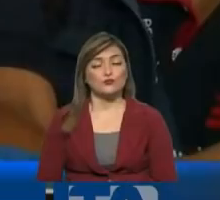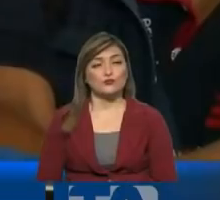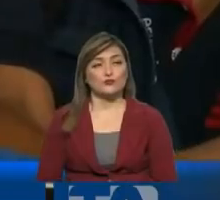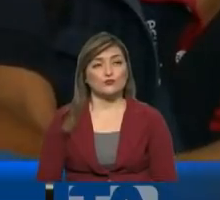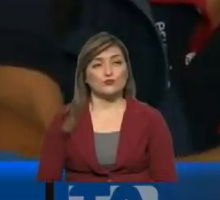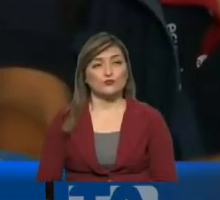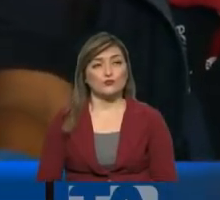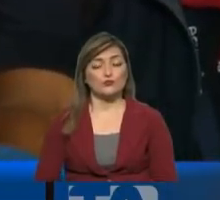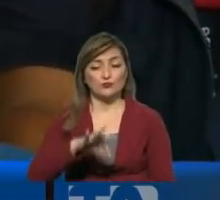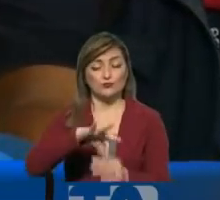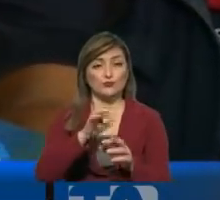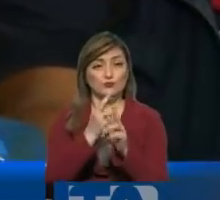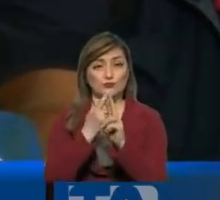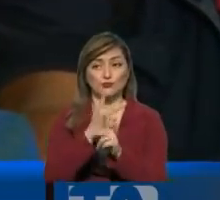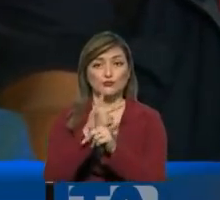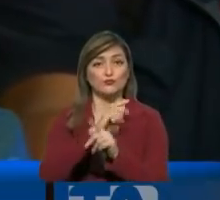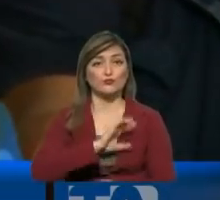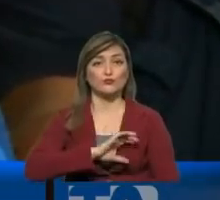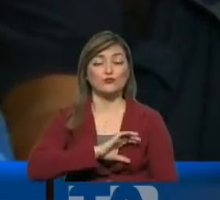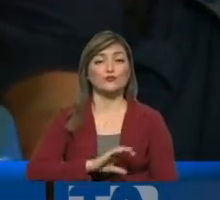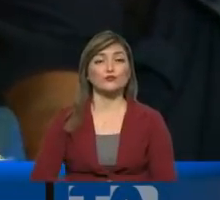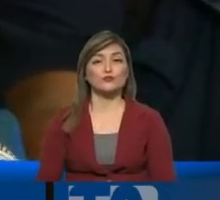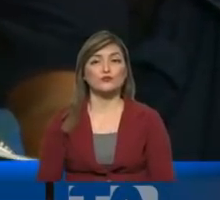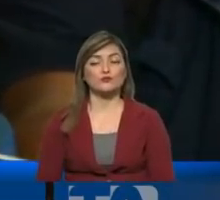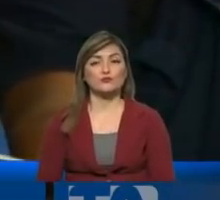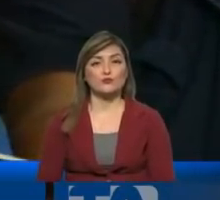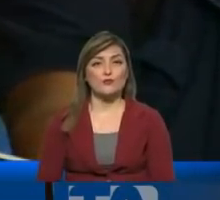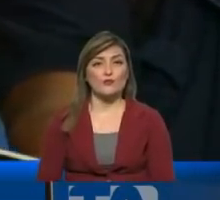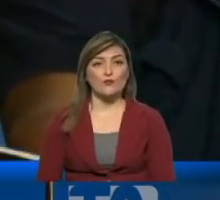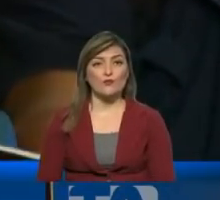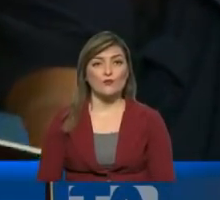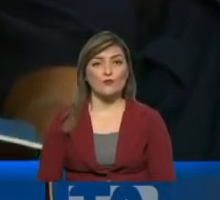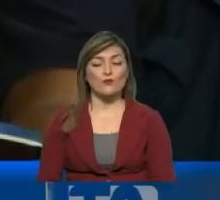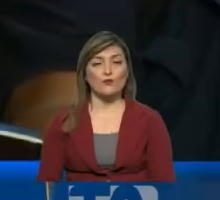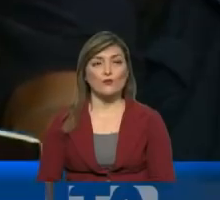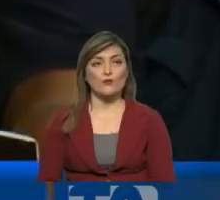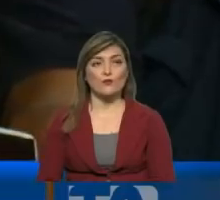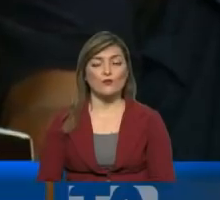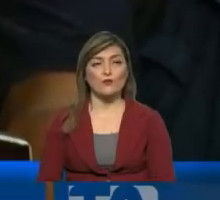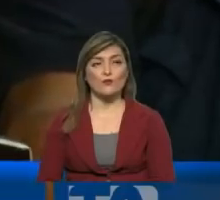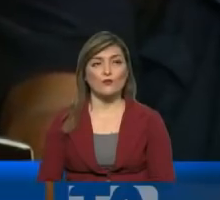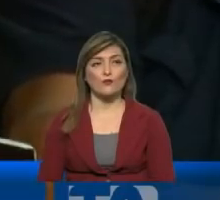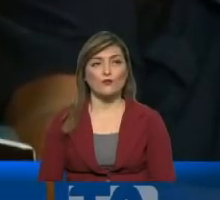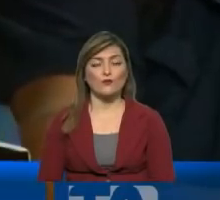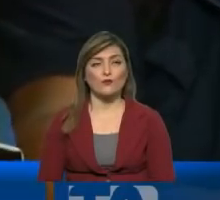votación y la decisión del Consejo Metropolitano hoy día es una decisión que está a tono